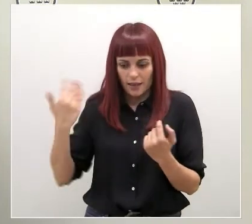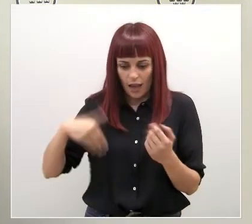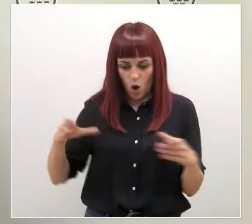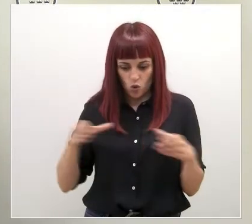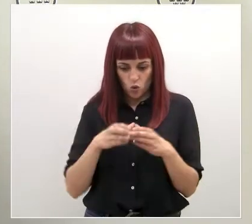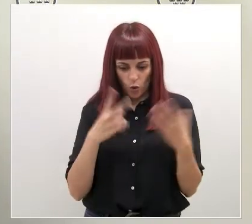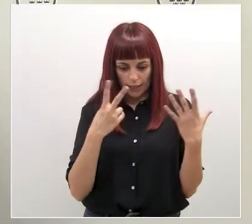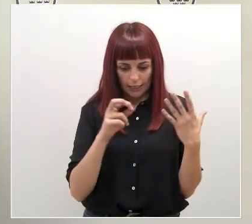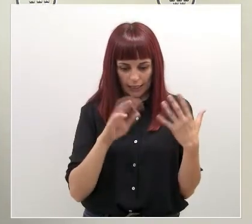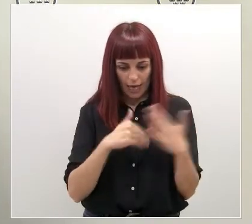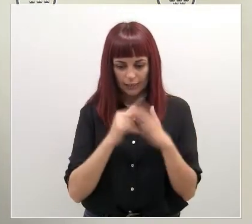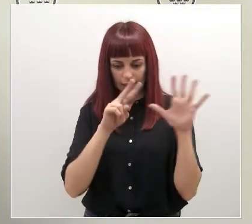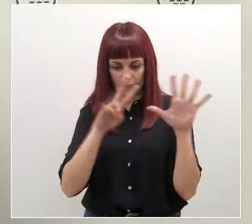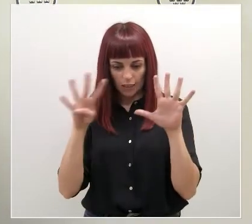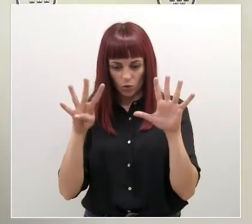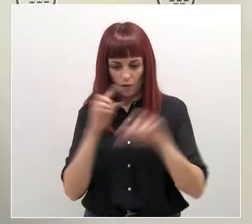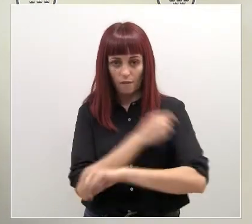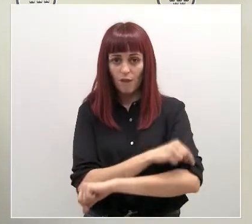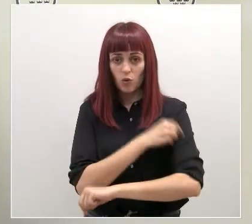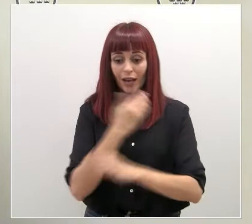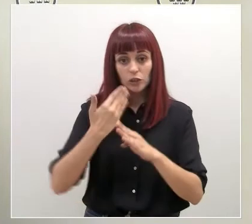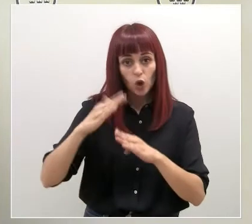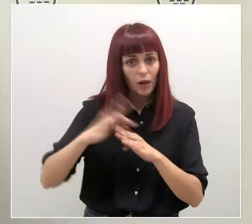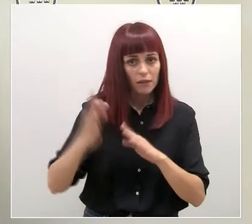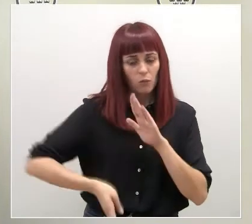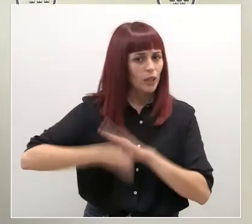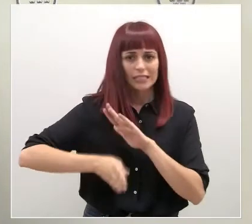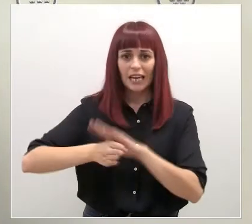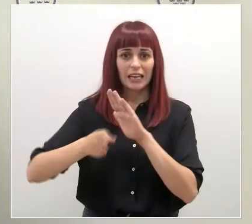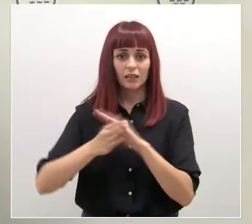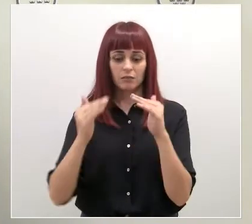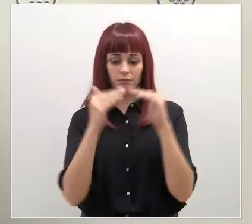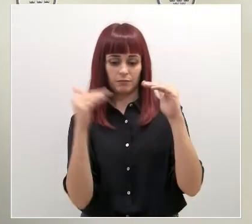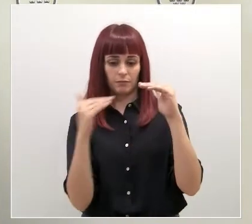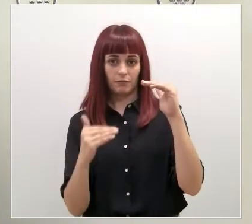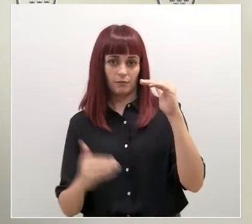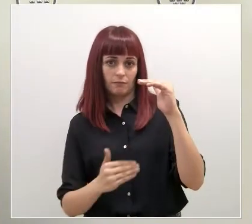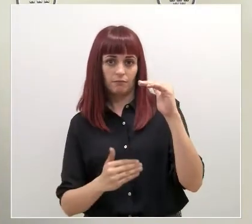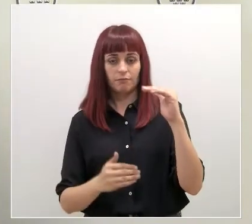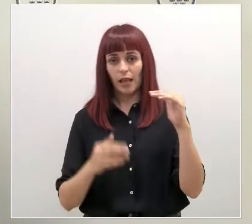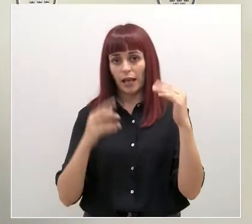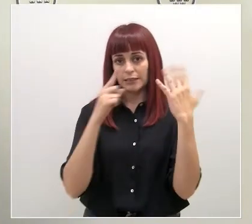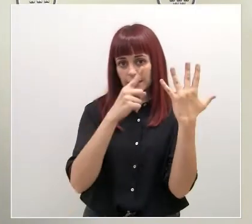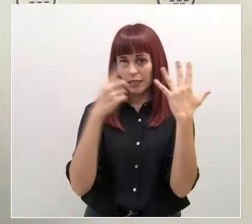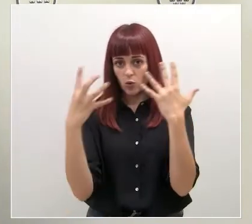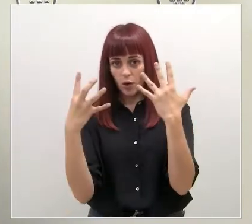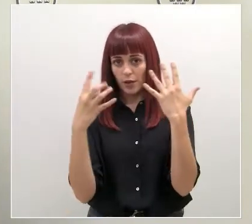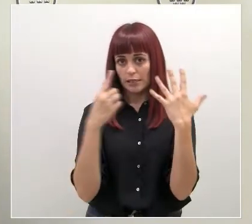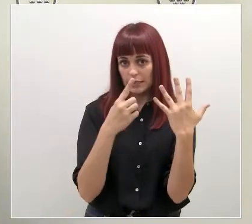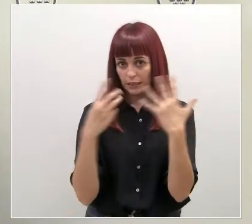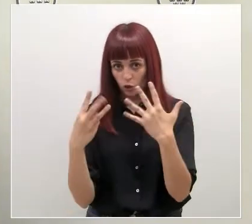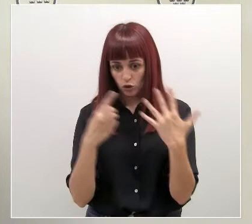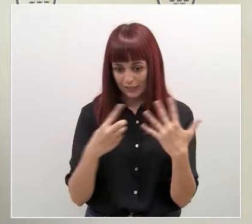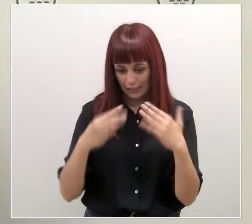grupo de 70-79, tenemos vacuna Janssen, pues tenemos que seguir distribuyéndola a los grupos que se les está permitido, tanto por